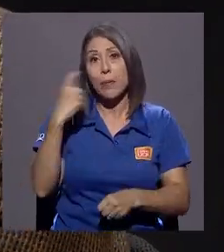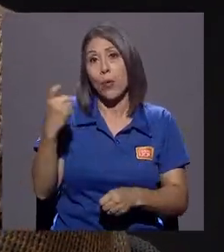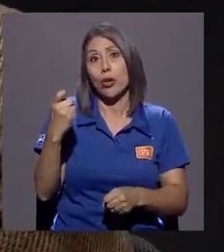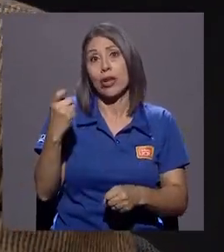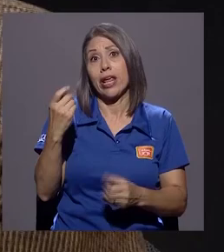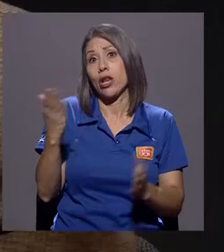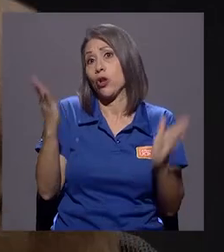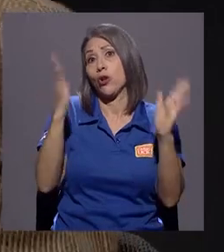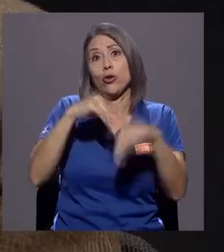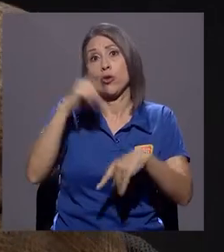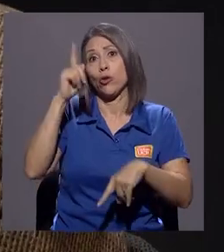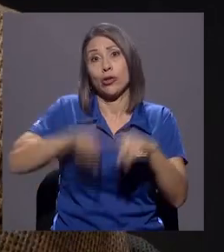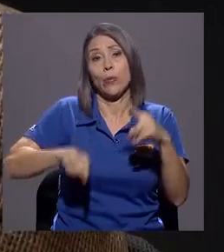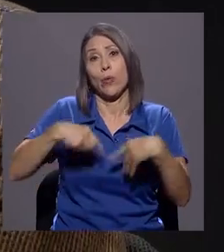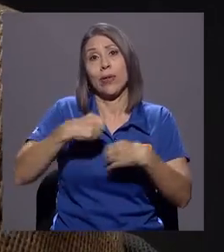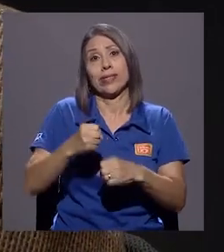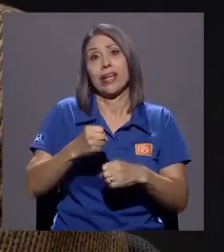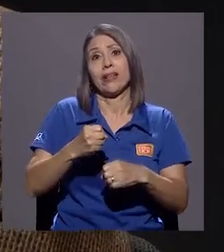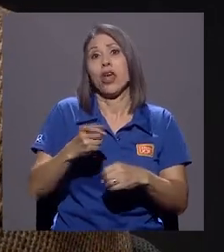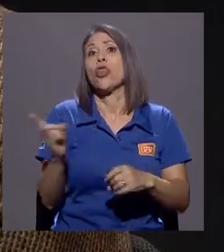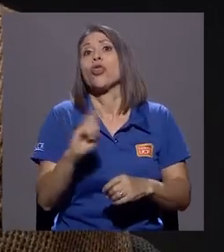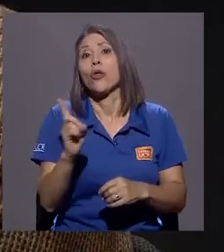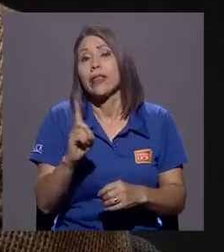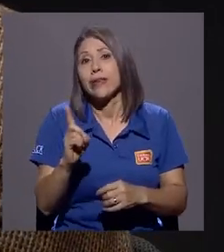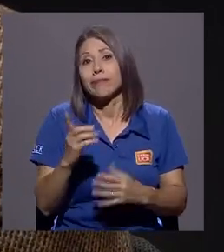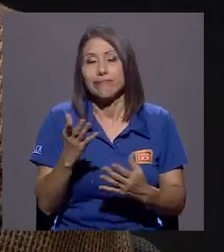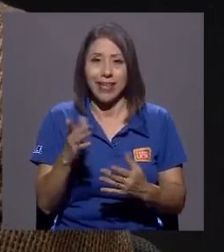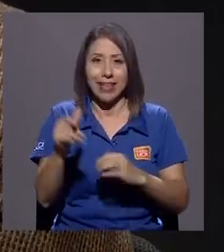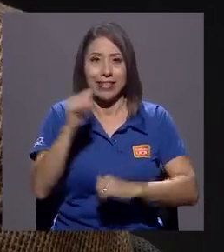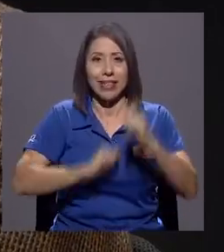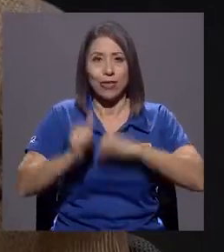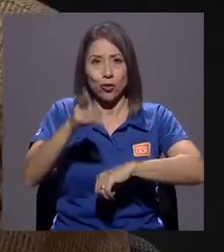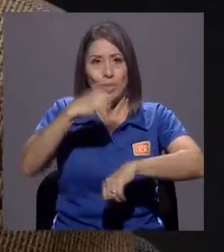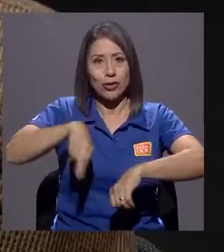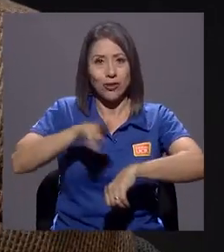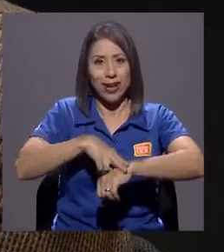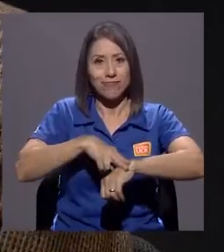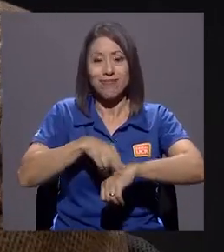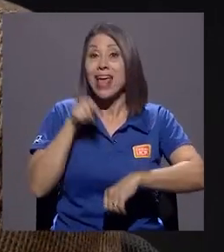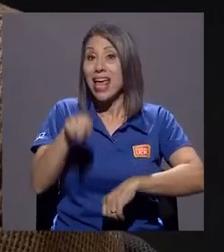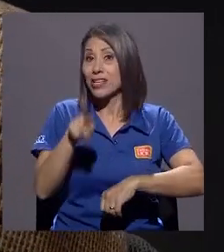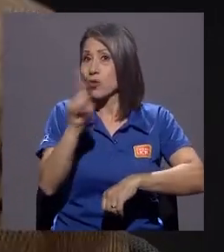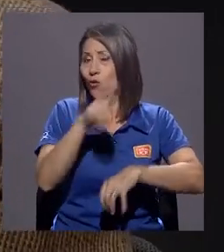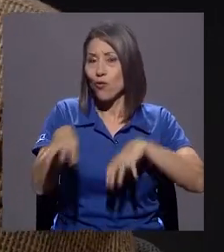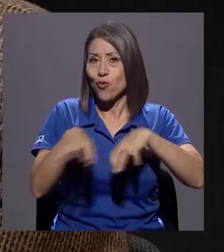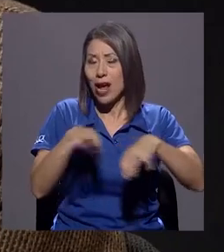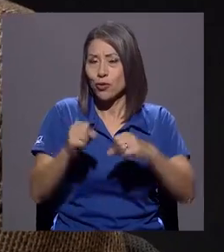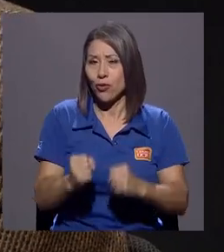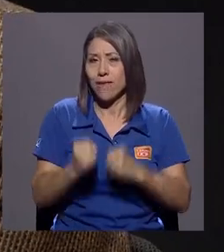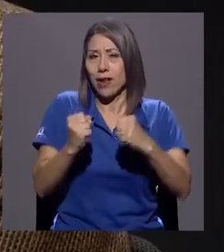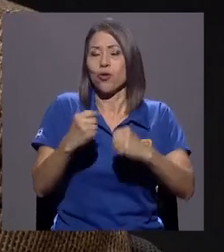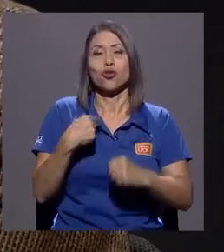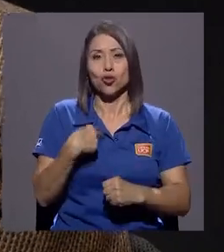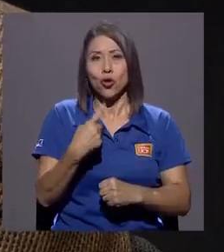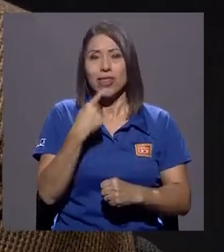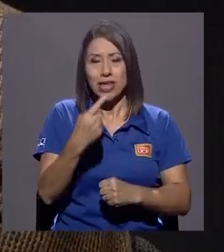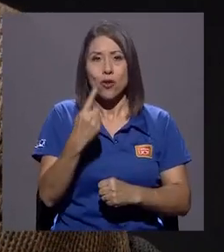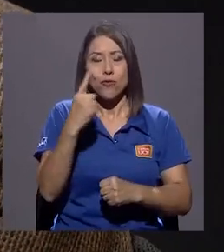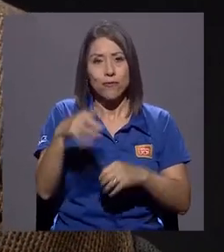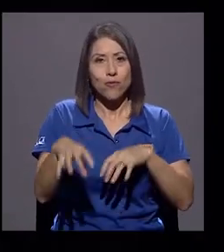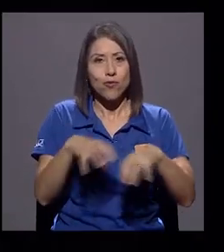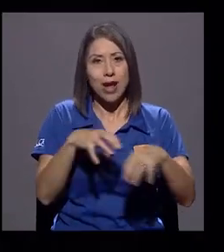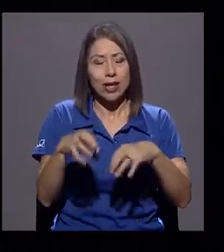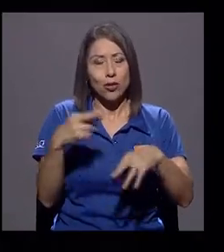no nos dieron otra opción fue en el teatro nacional y entonces bueno eso no fue un acto de valor yo un acto de responsabilidad ha sido